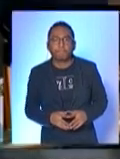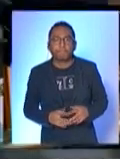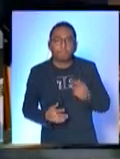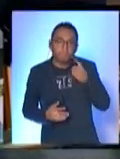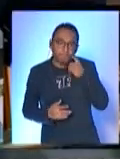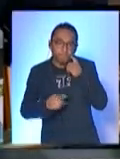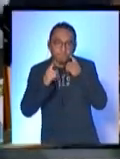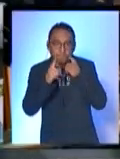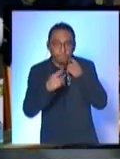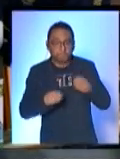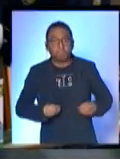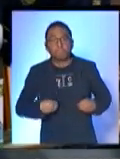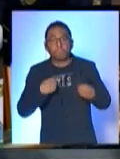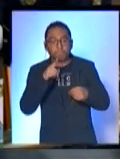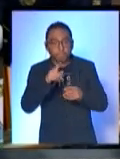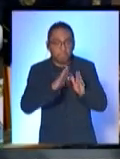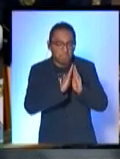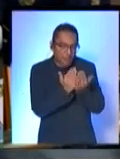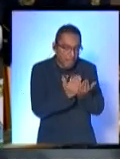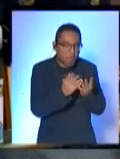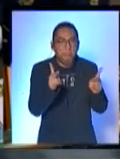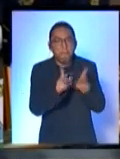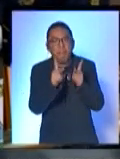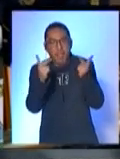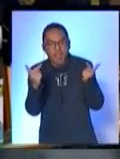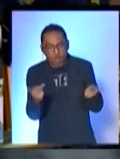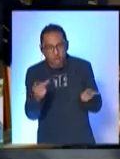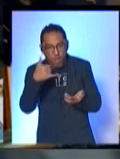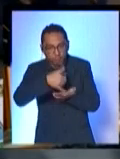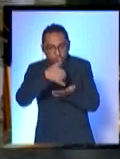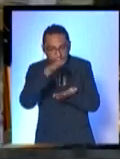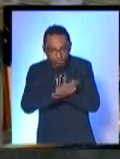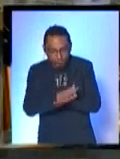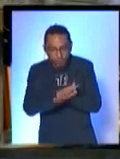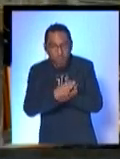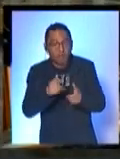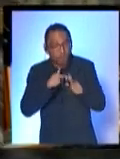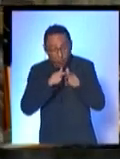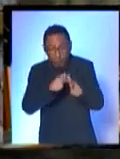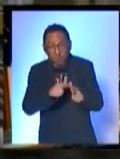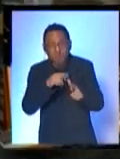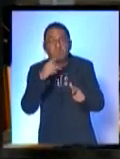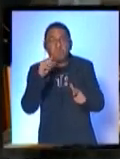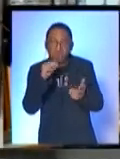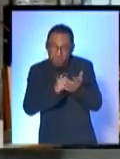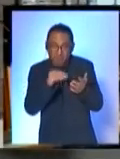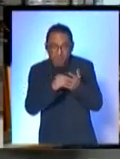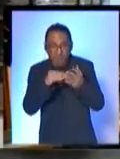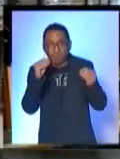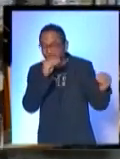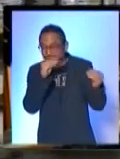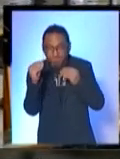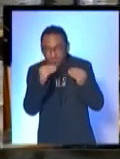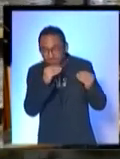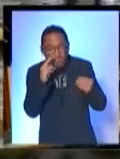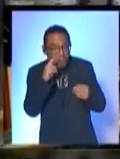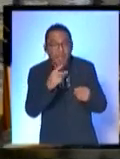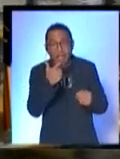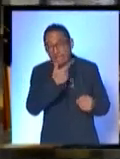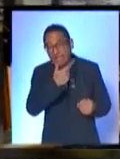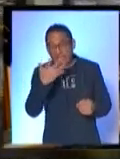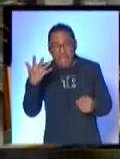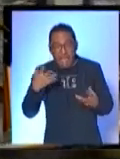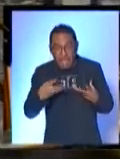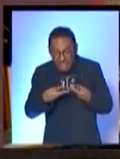La supervivencia de los libros y los periódicos impresos sigue siendo un tema de discusión. El alto costo de producción, aunado